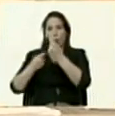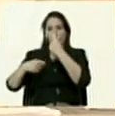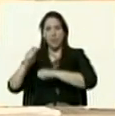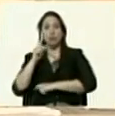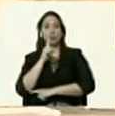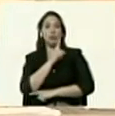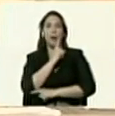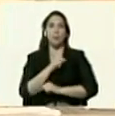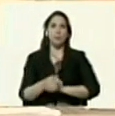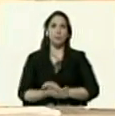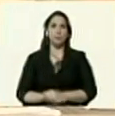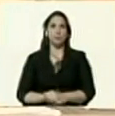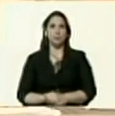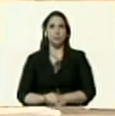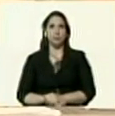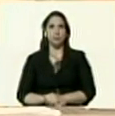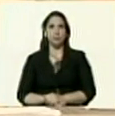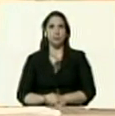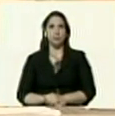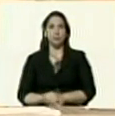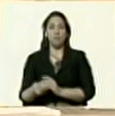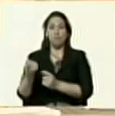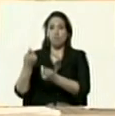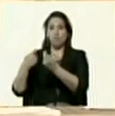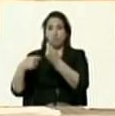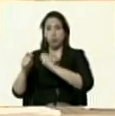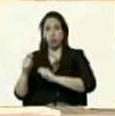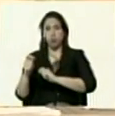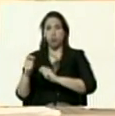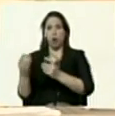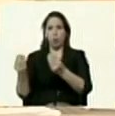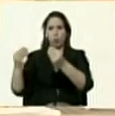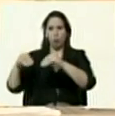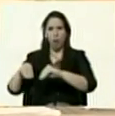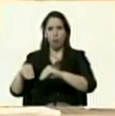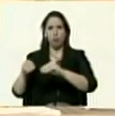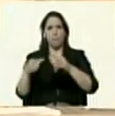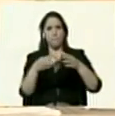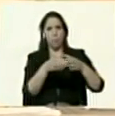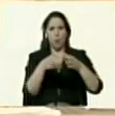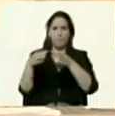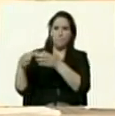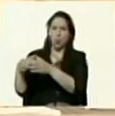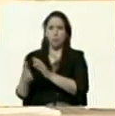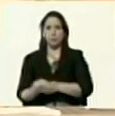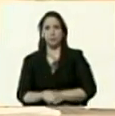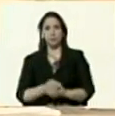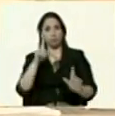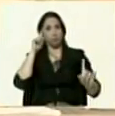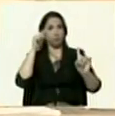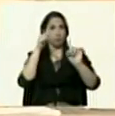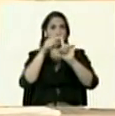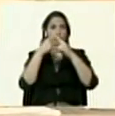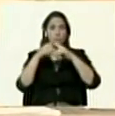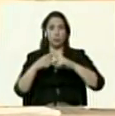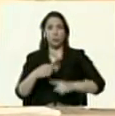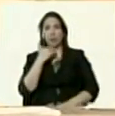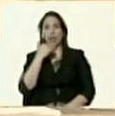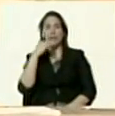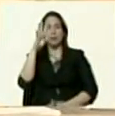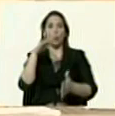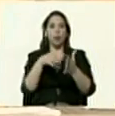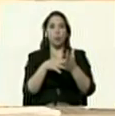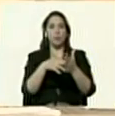llaman el comercio bilateral. Ha alcanzado una cifra de casi